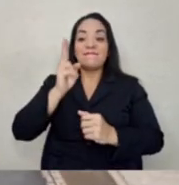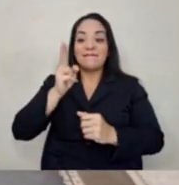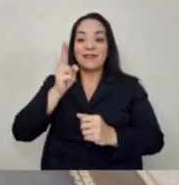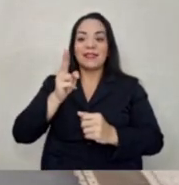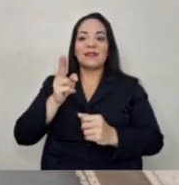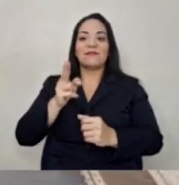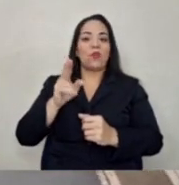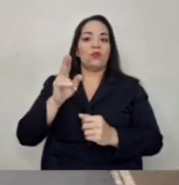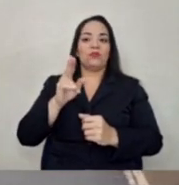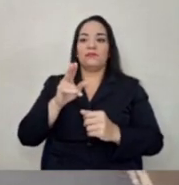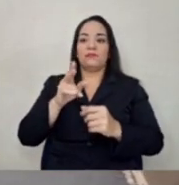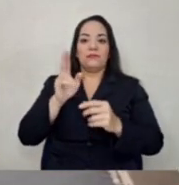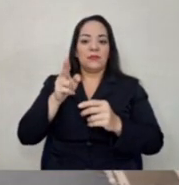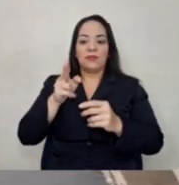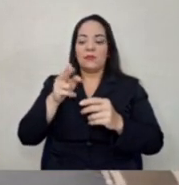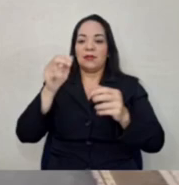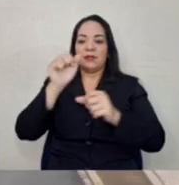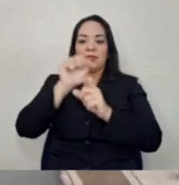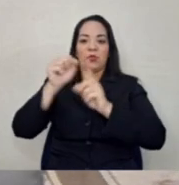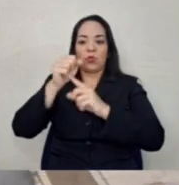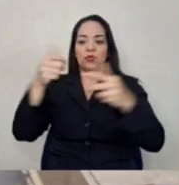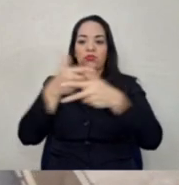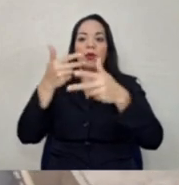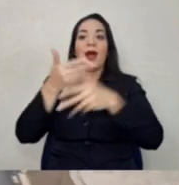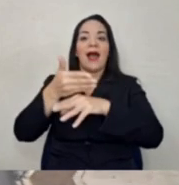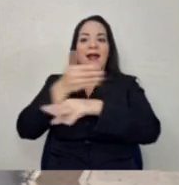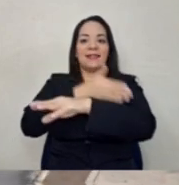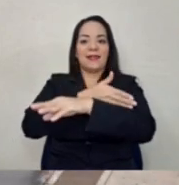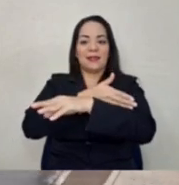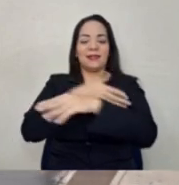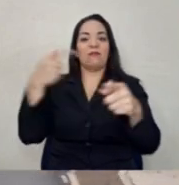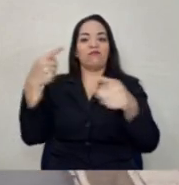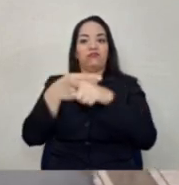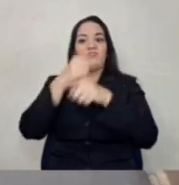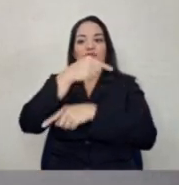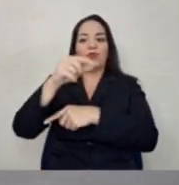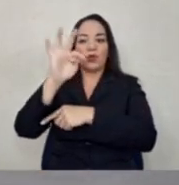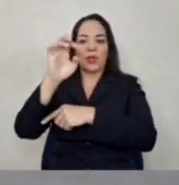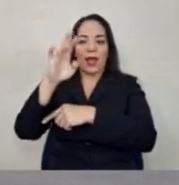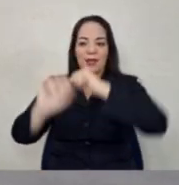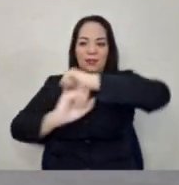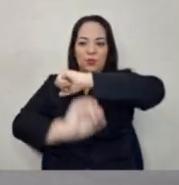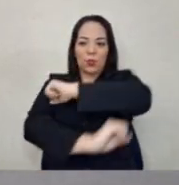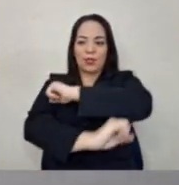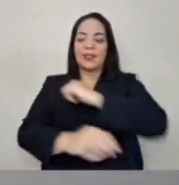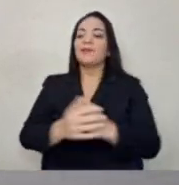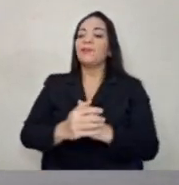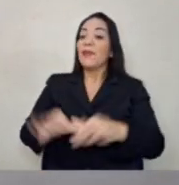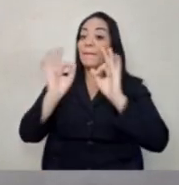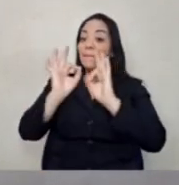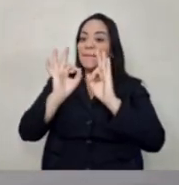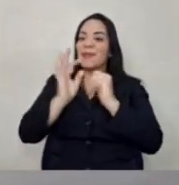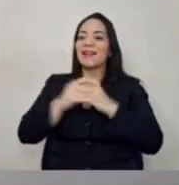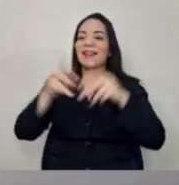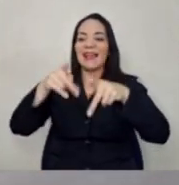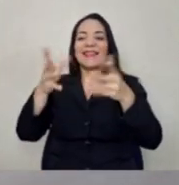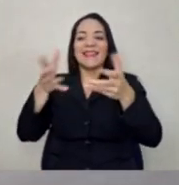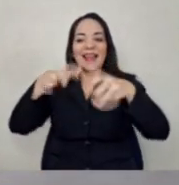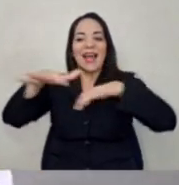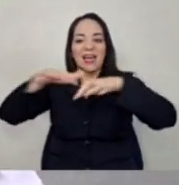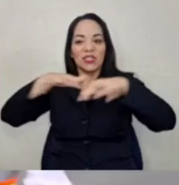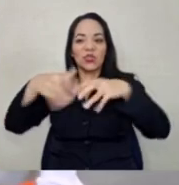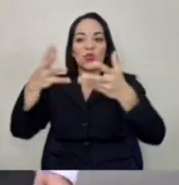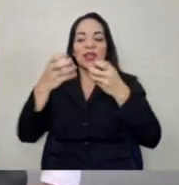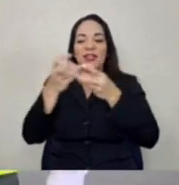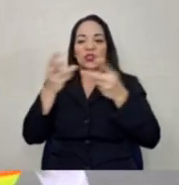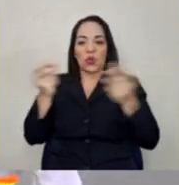de el colapso del bastión del río, del puente sobre el río Taras. Por eso vamos caminando, porque aquí la gente lo que quiere es precisamente acción, soluciones, y como